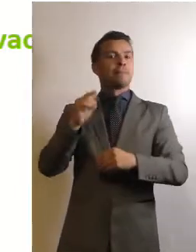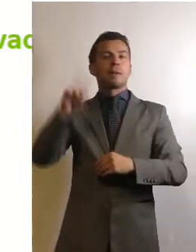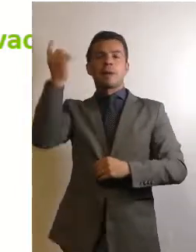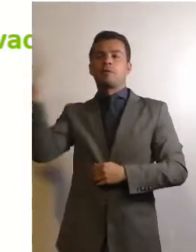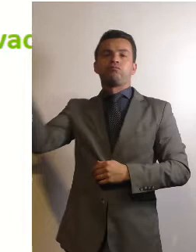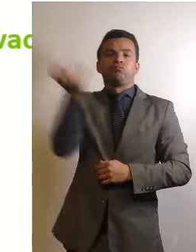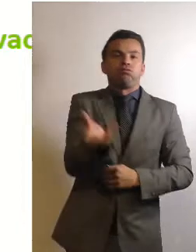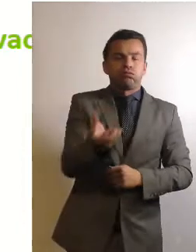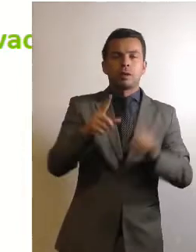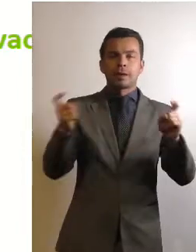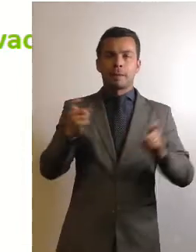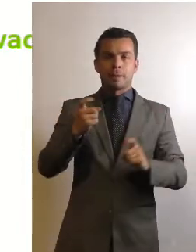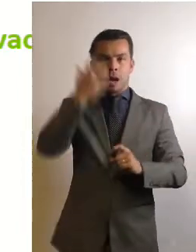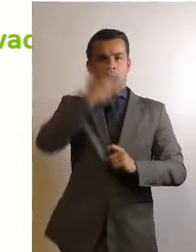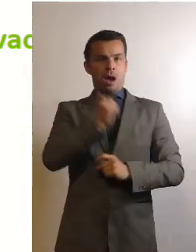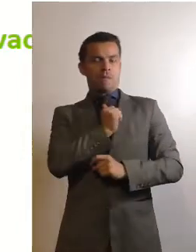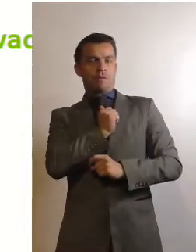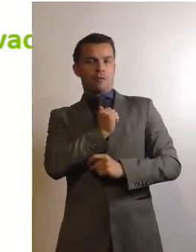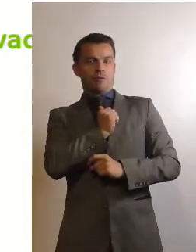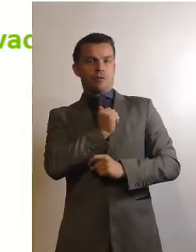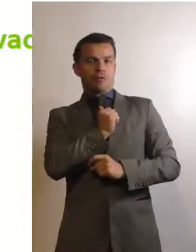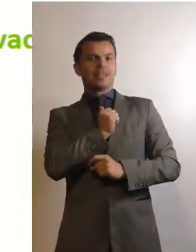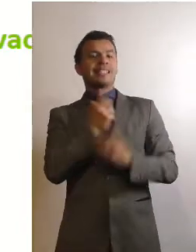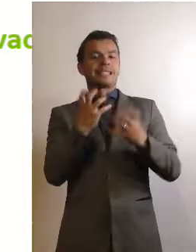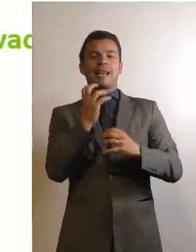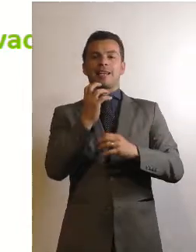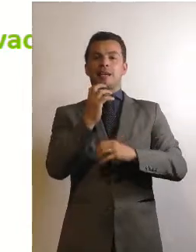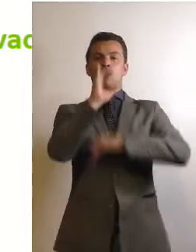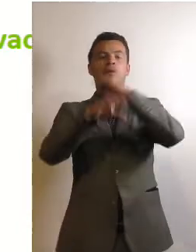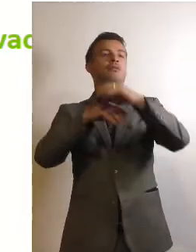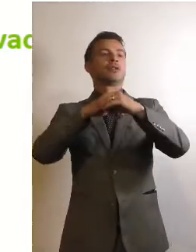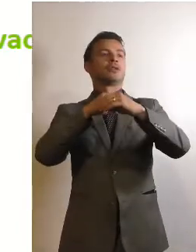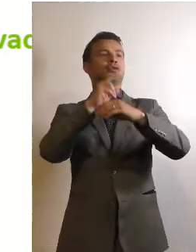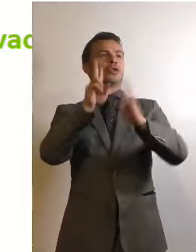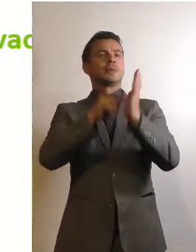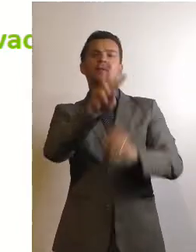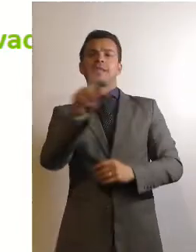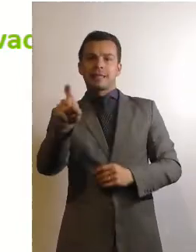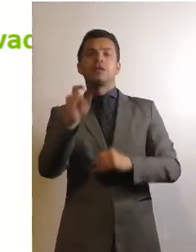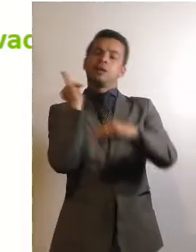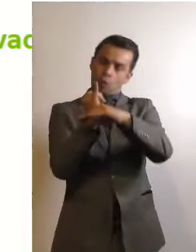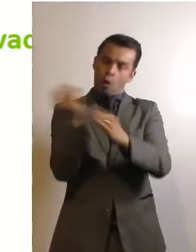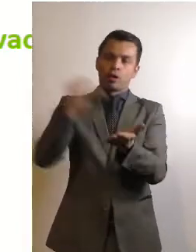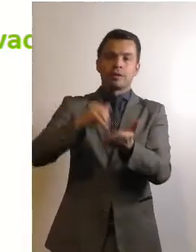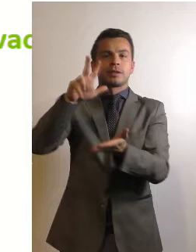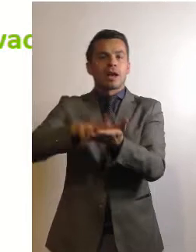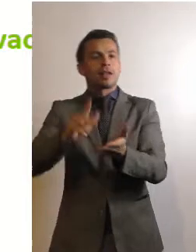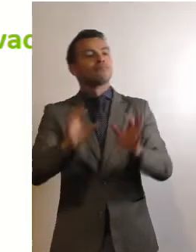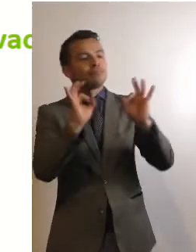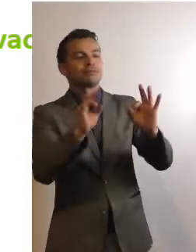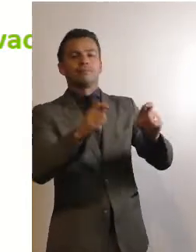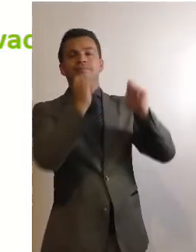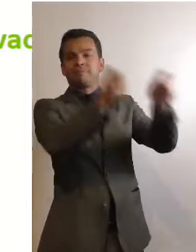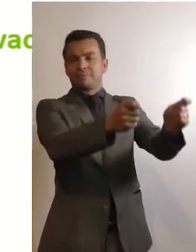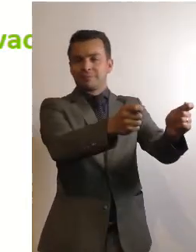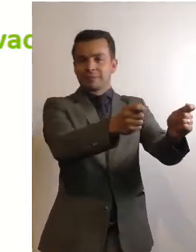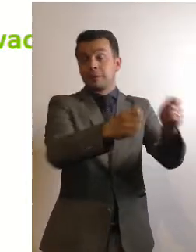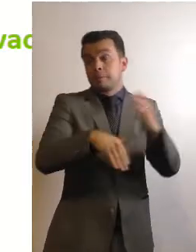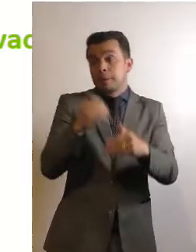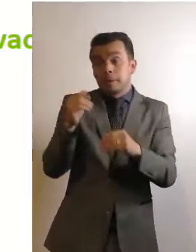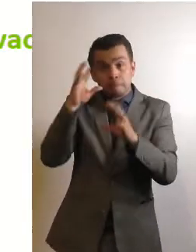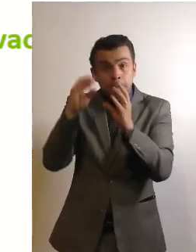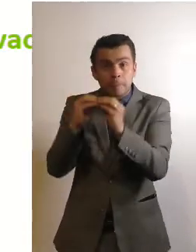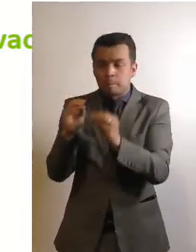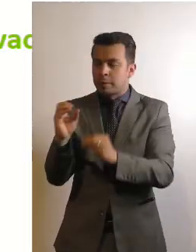renovación de acreditación institucional para el 2026. Y allí pues nos acogeremos al acuerdo 02 del 2020